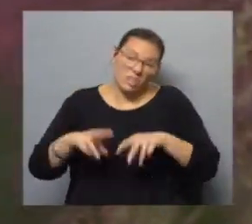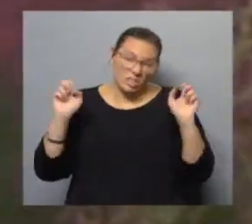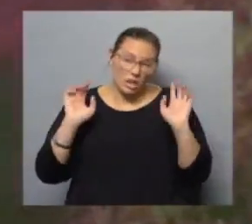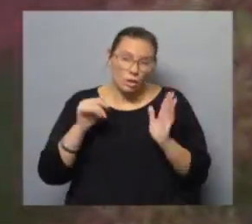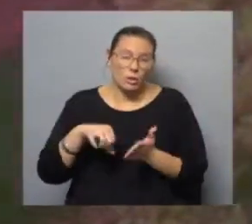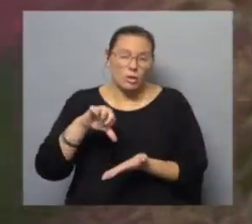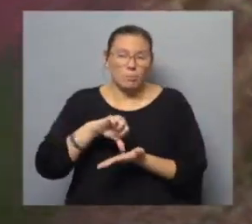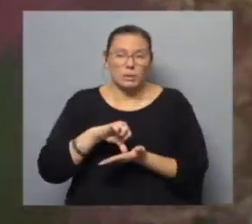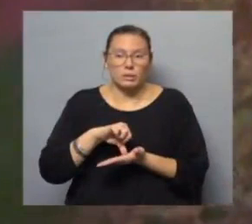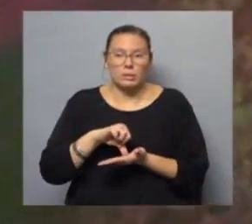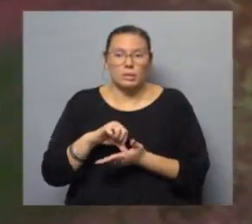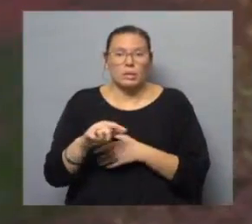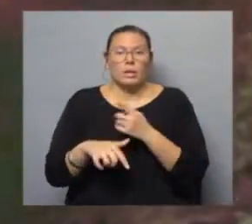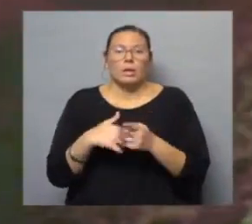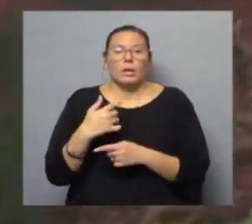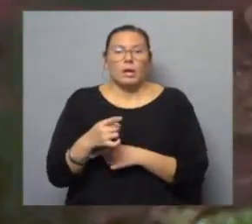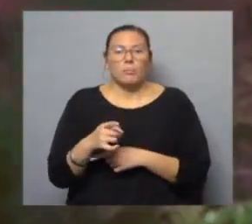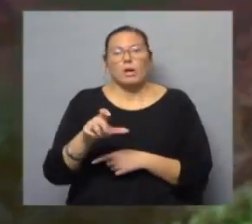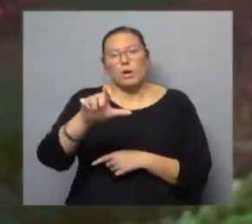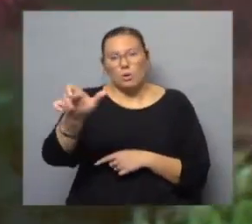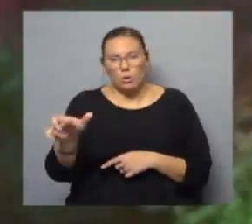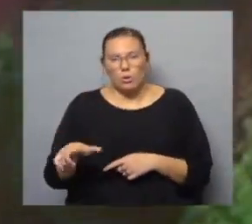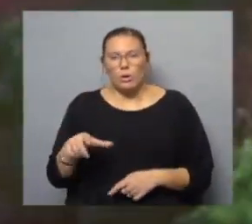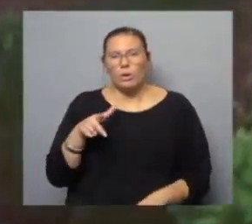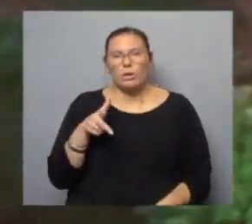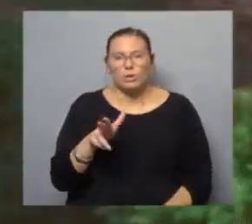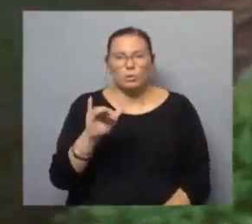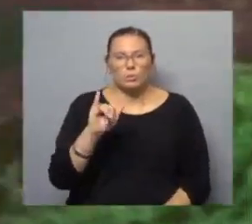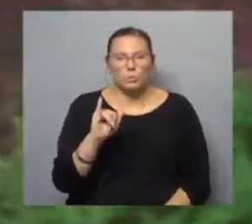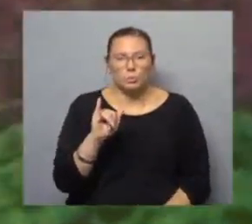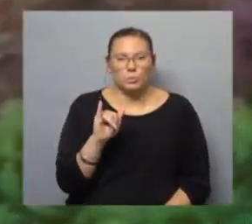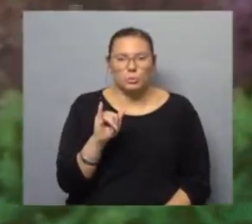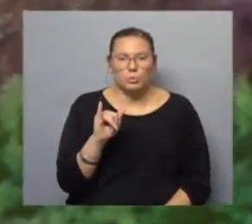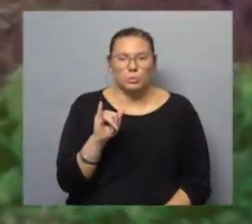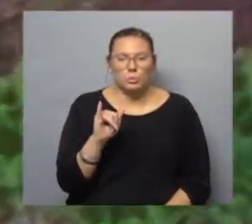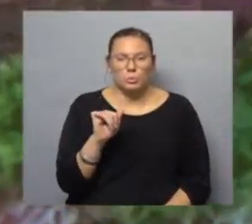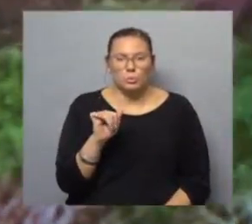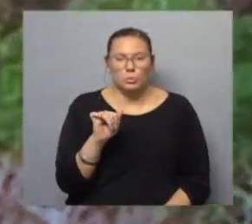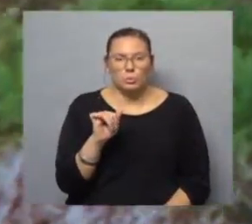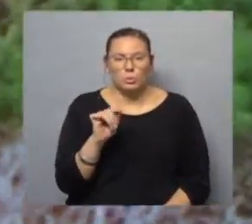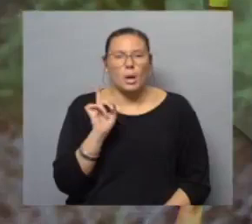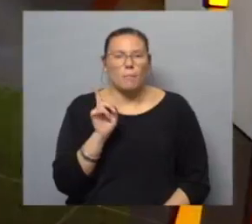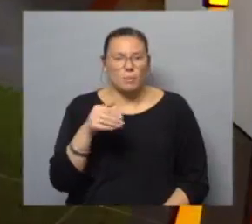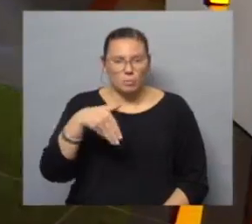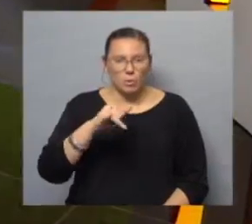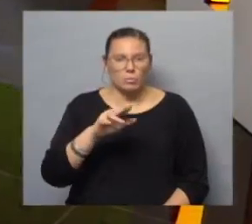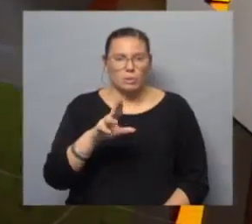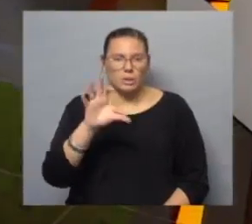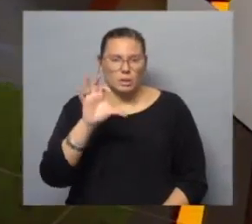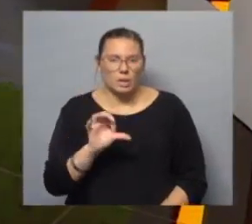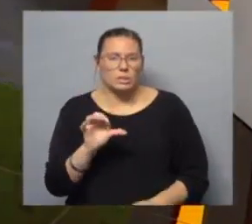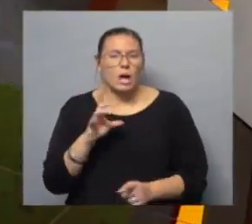país. Y después está a nivel de la costa, el acuífero Chuy, bueno, el propio Míguez, etc. Hay una